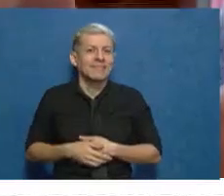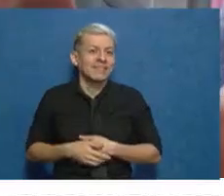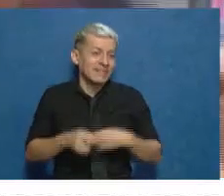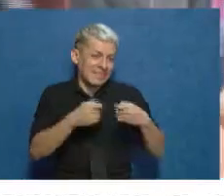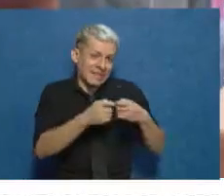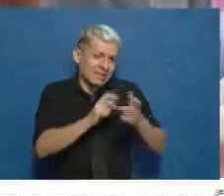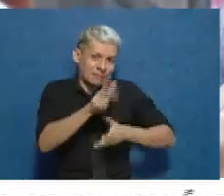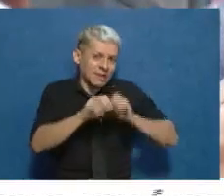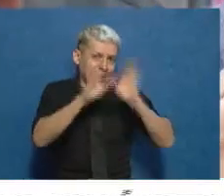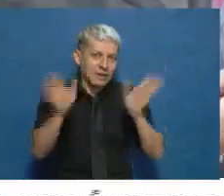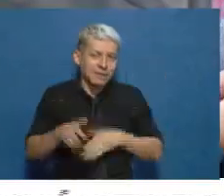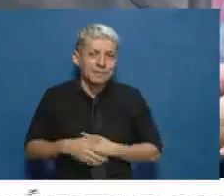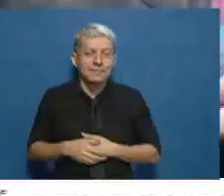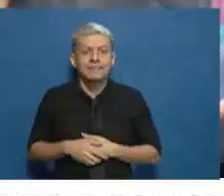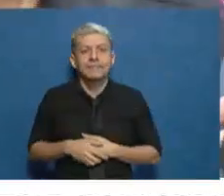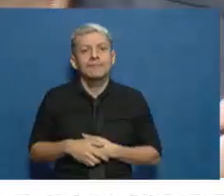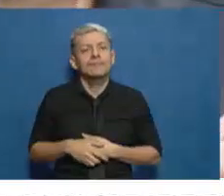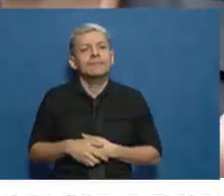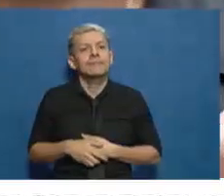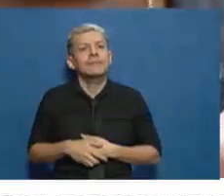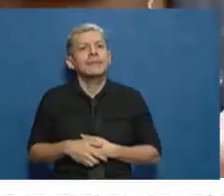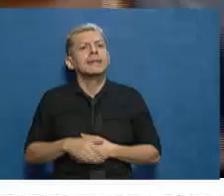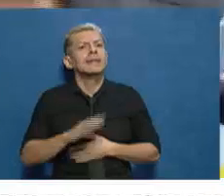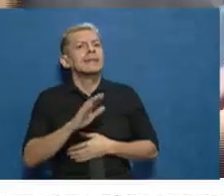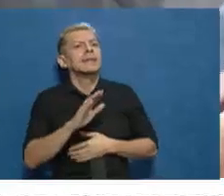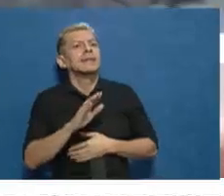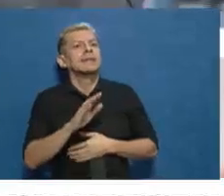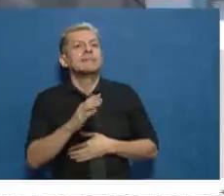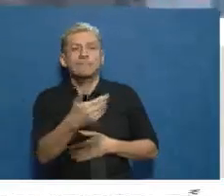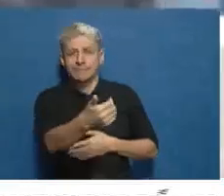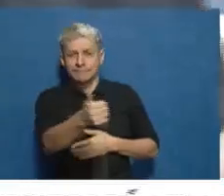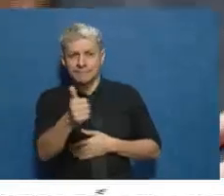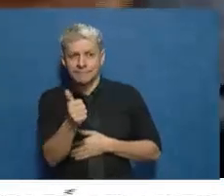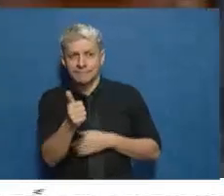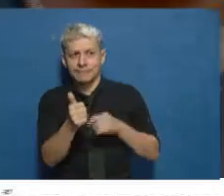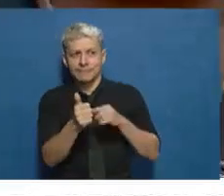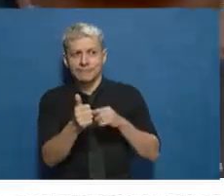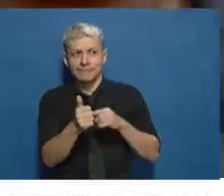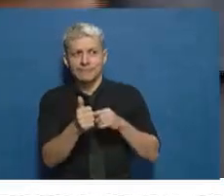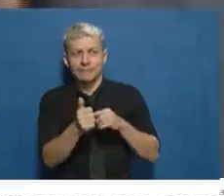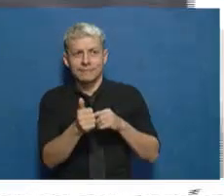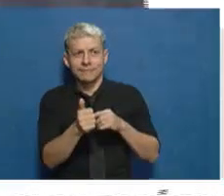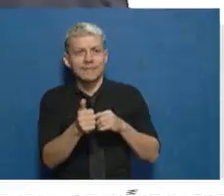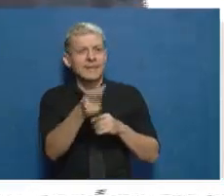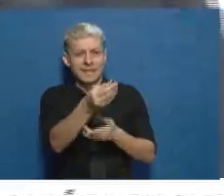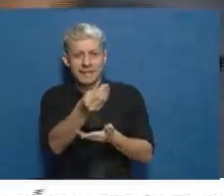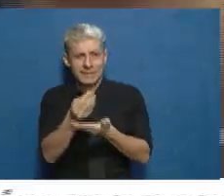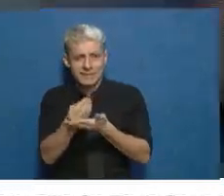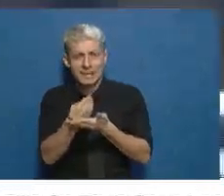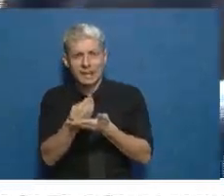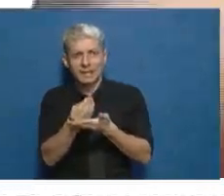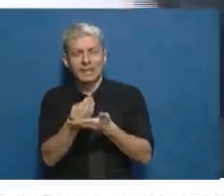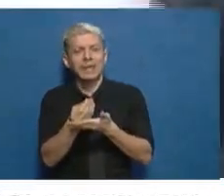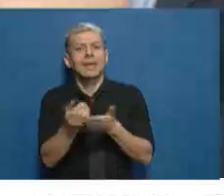sindicato. Alín, le pido un paso adelante, por favor. También está el representante de